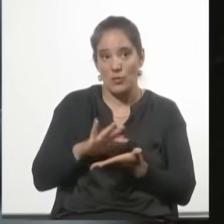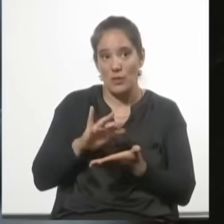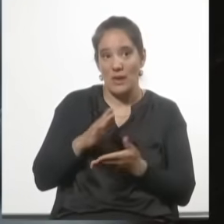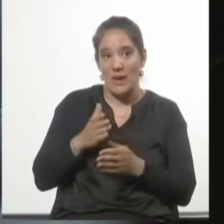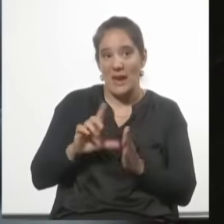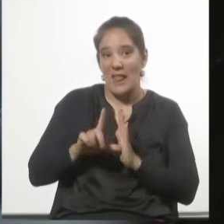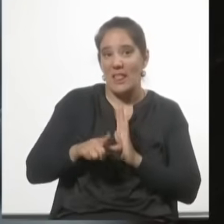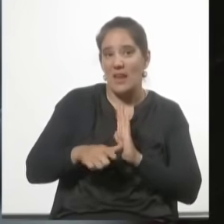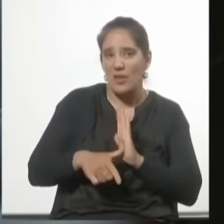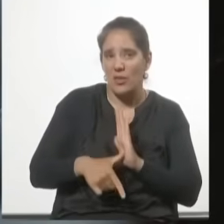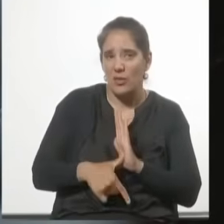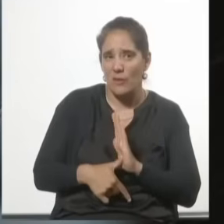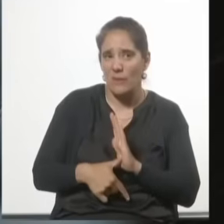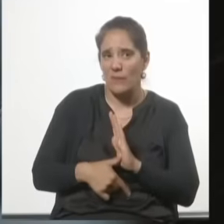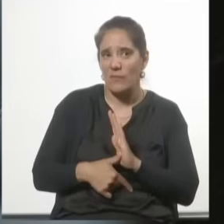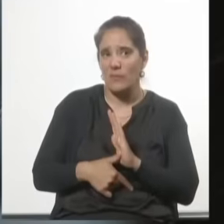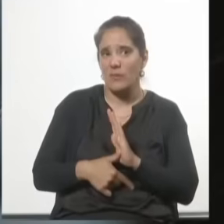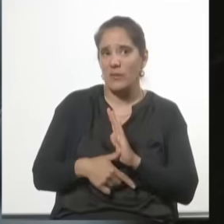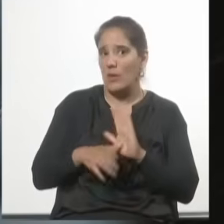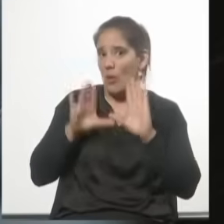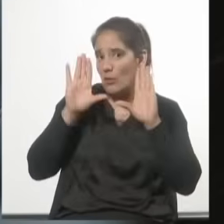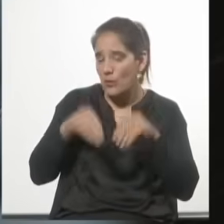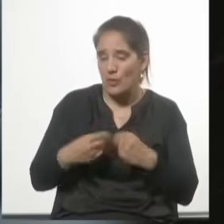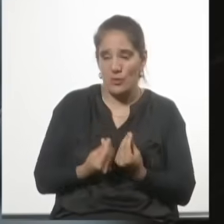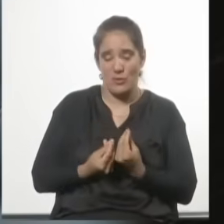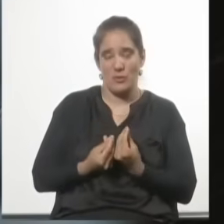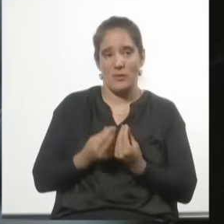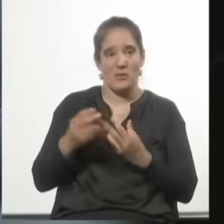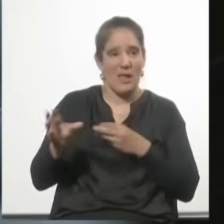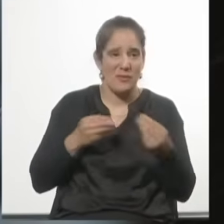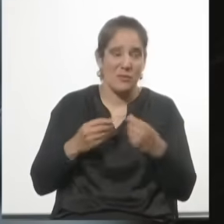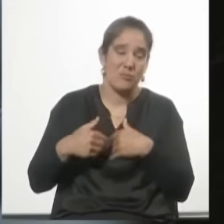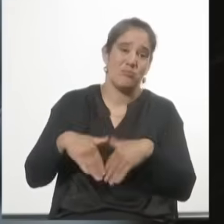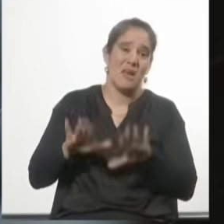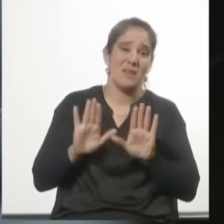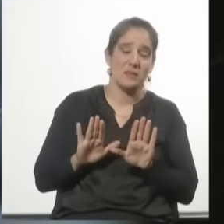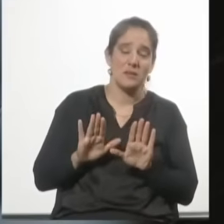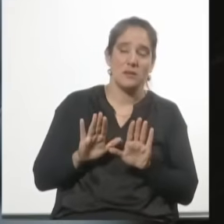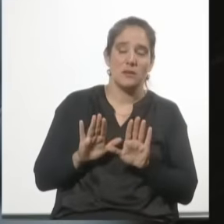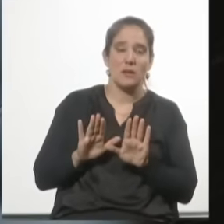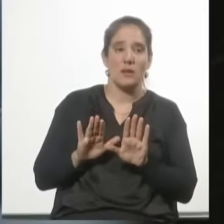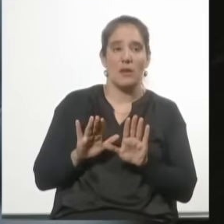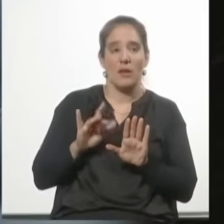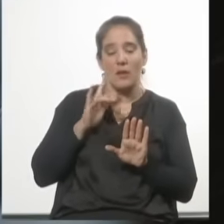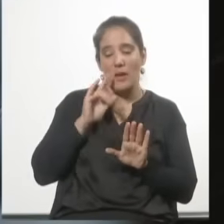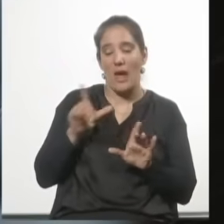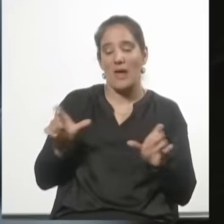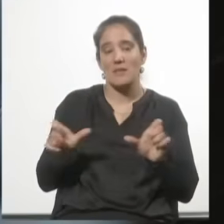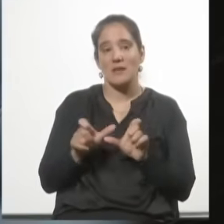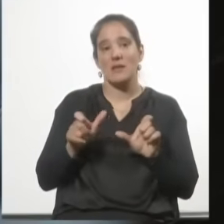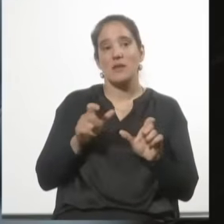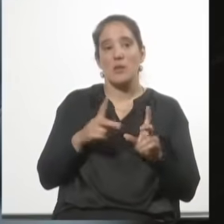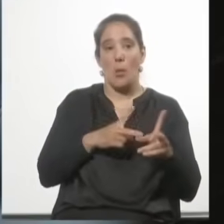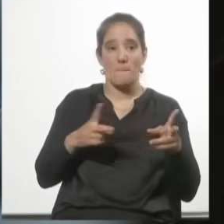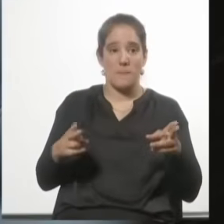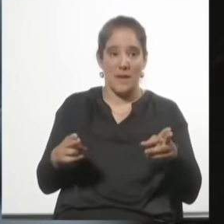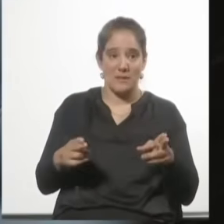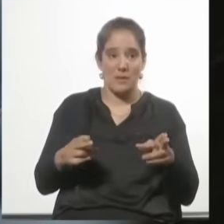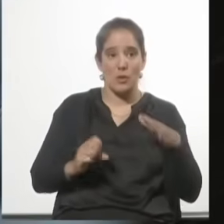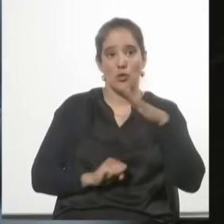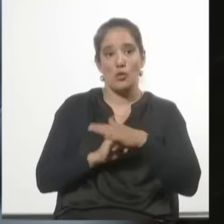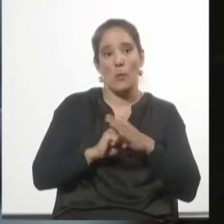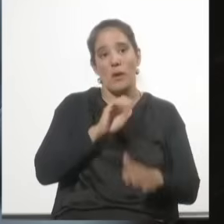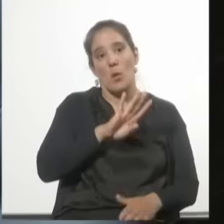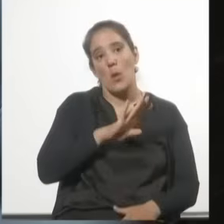retardo pasó todos los límites de lo razonable, admitiendo que lo que debía hacerse dentro de un plazo máximo